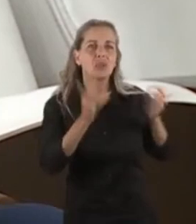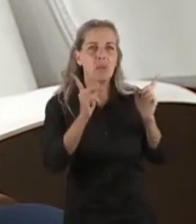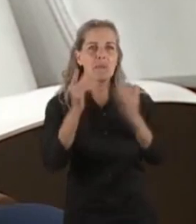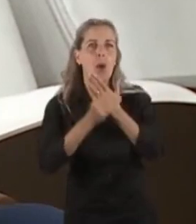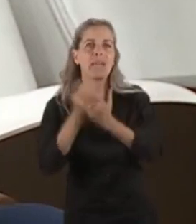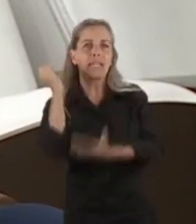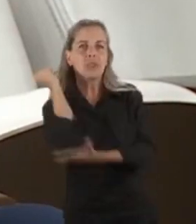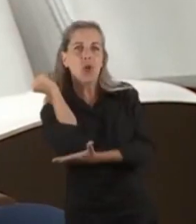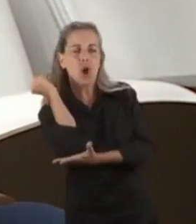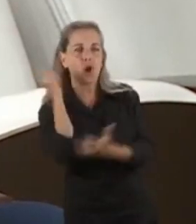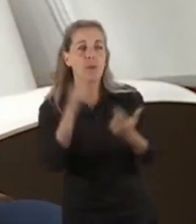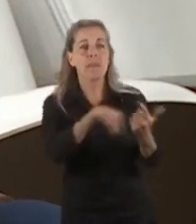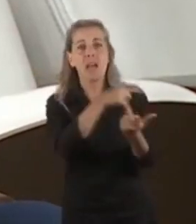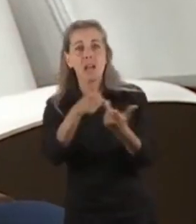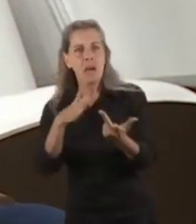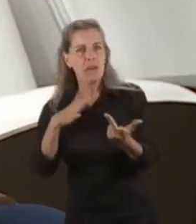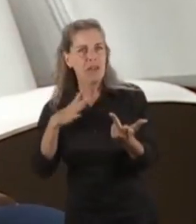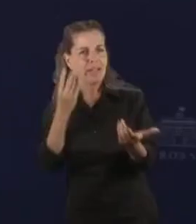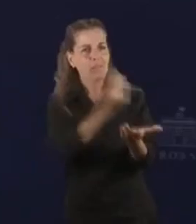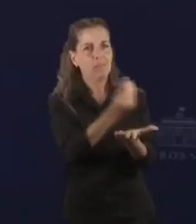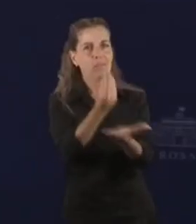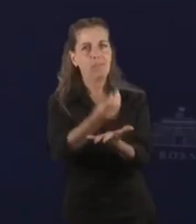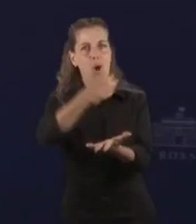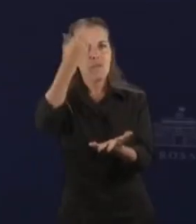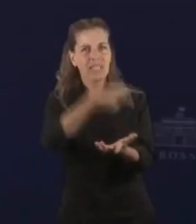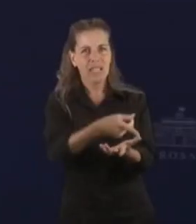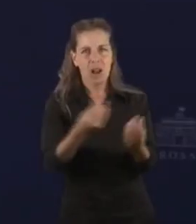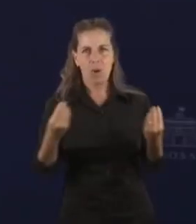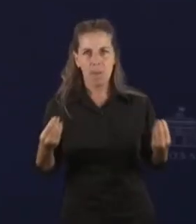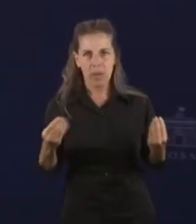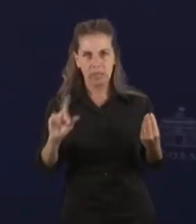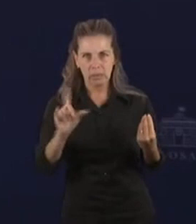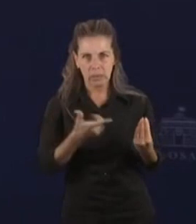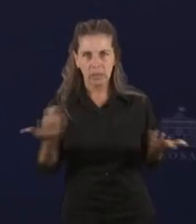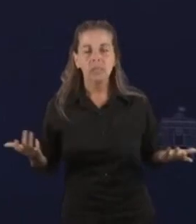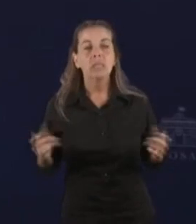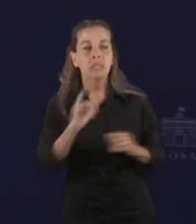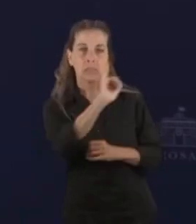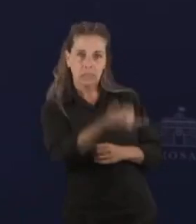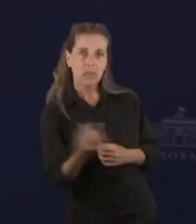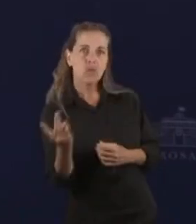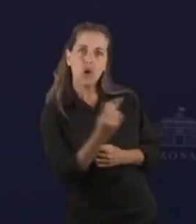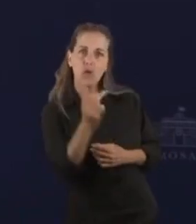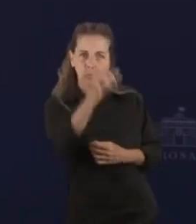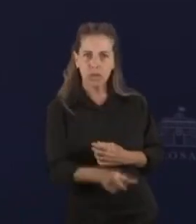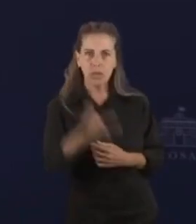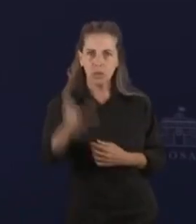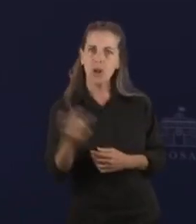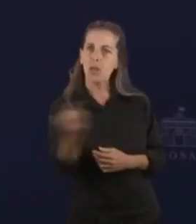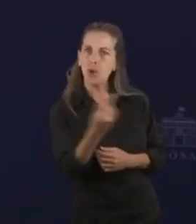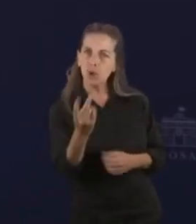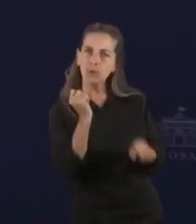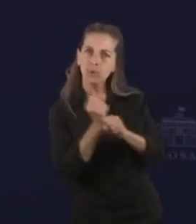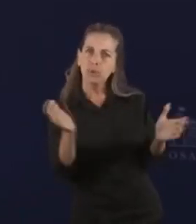gobierno pero no tienen todavía designación gracias Bueno efectivamente son dos asesor del presidente y sabemos que la